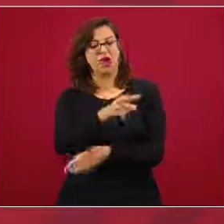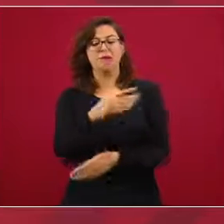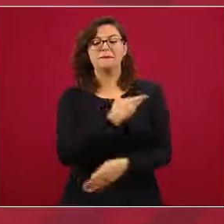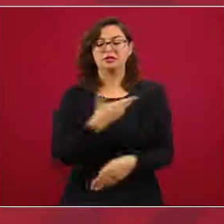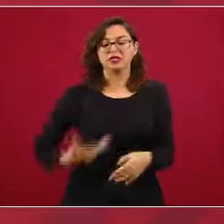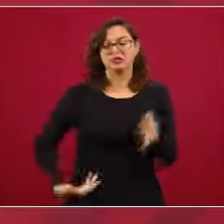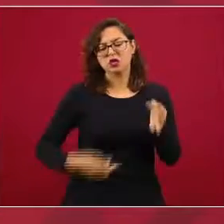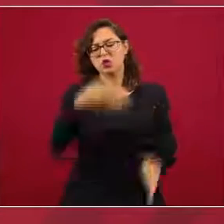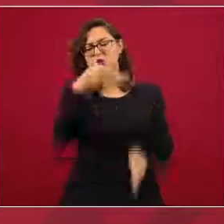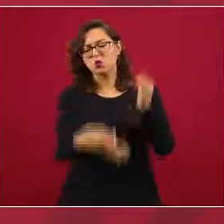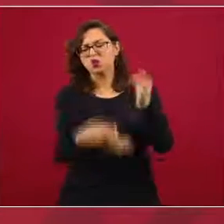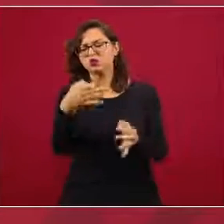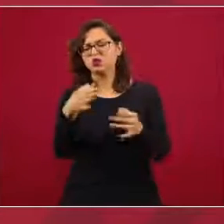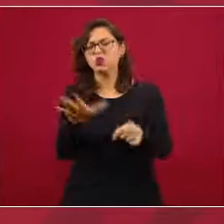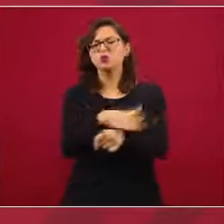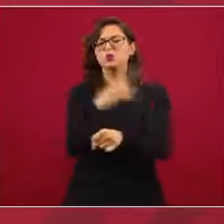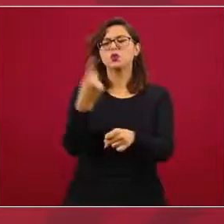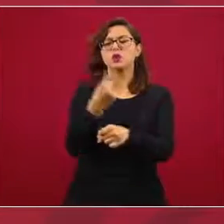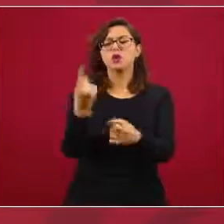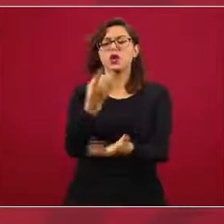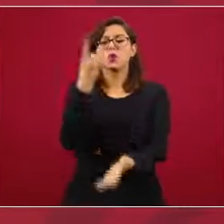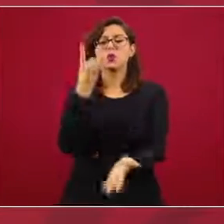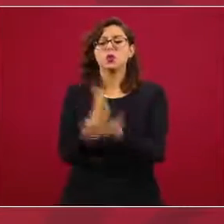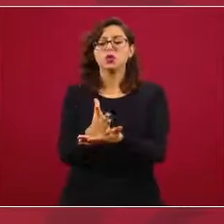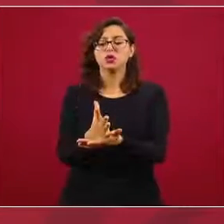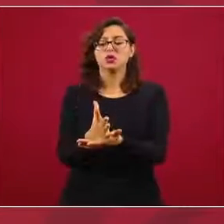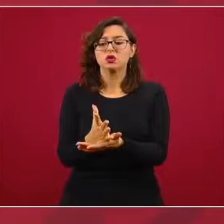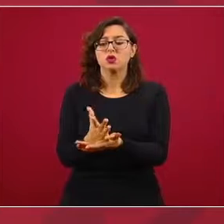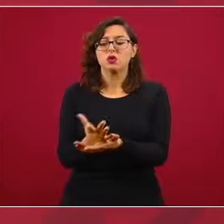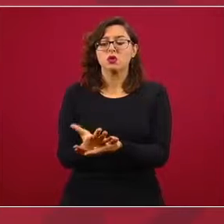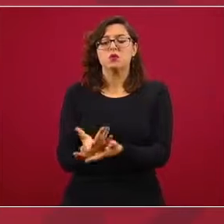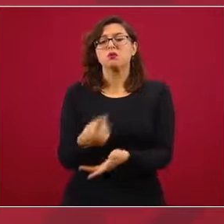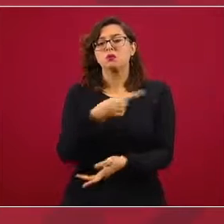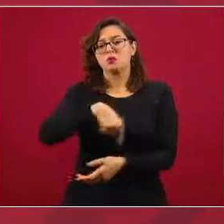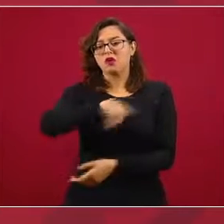juzgar por delitos electorales, fíjese,